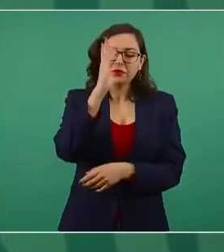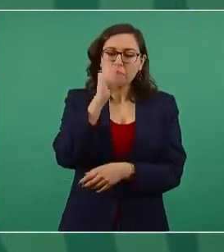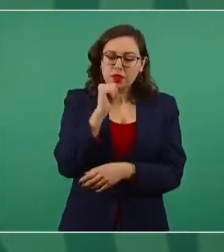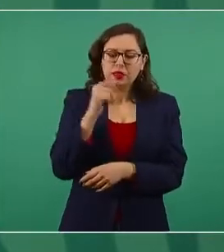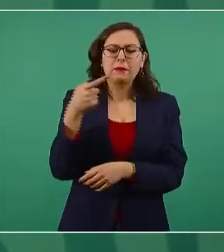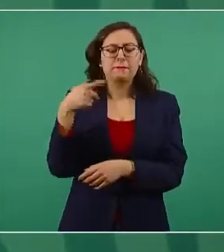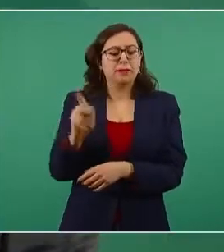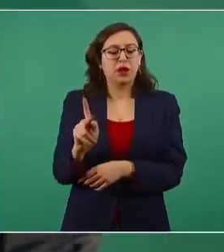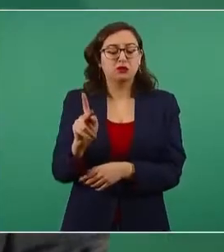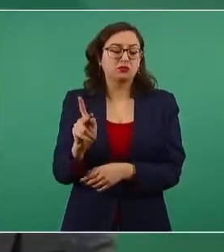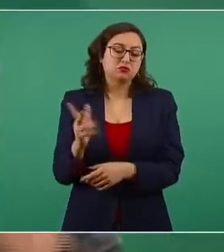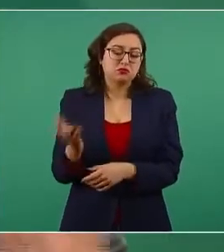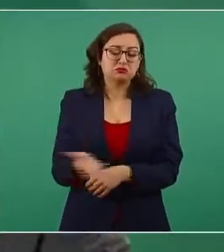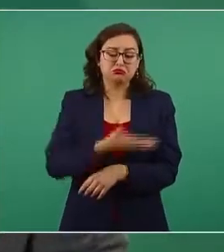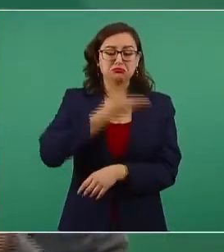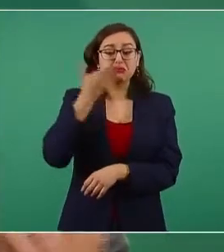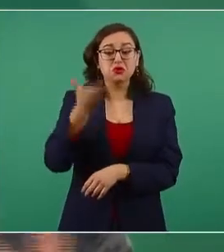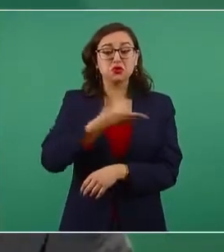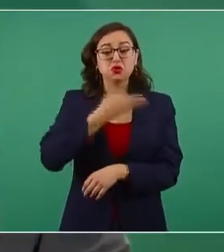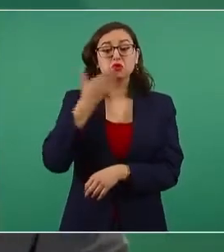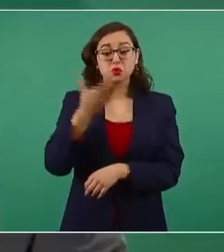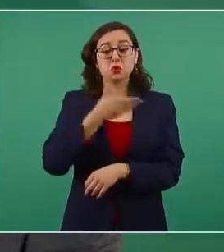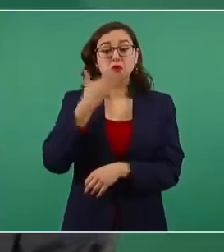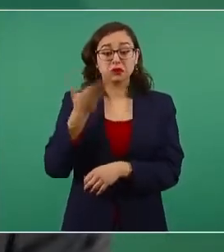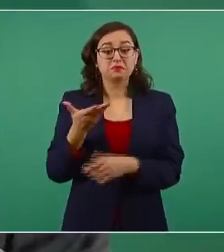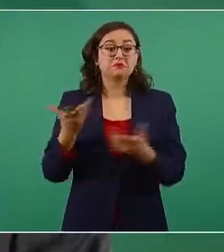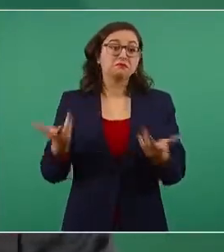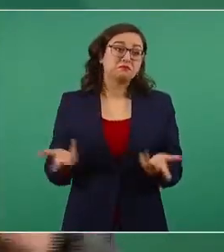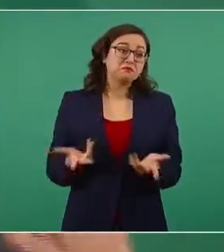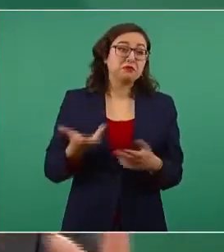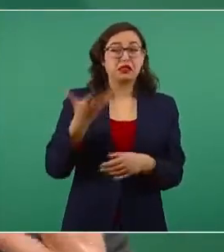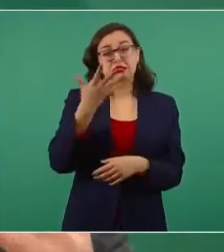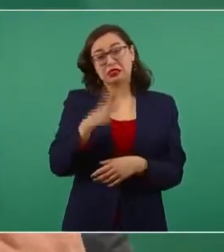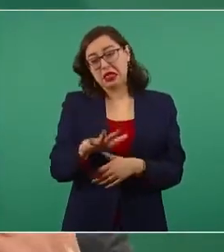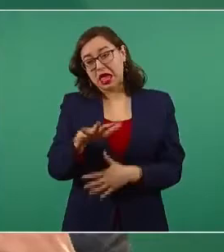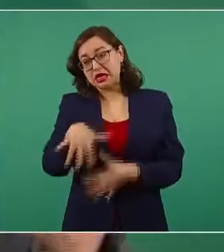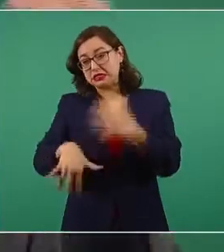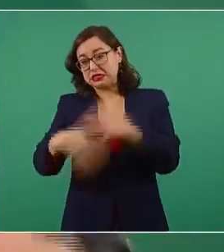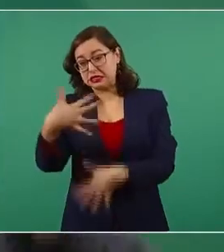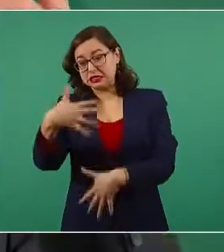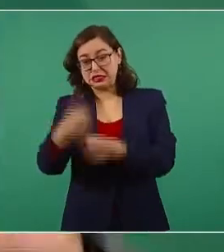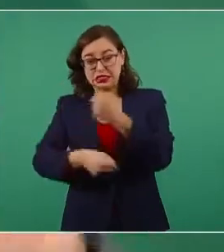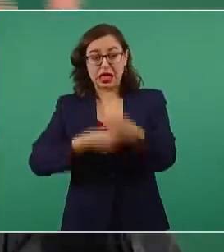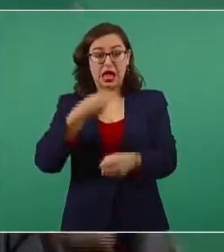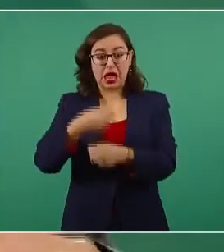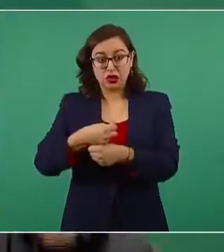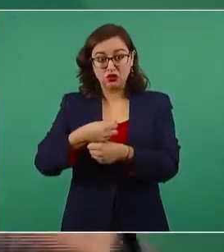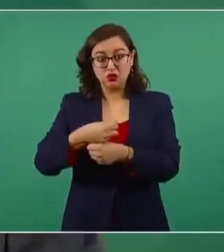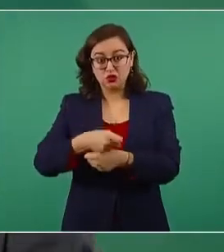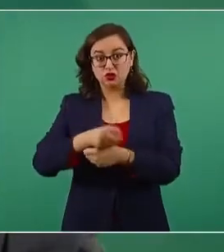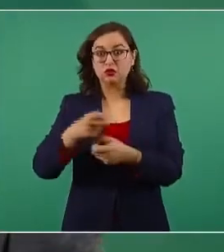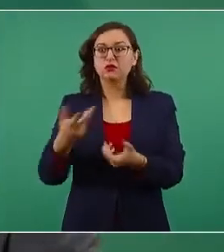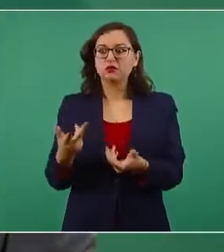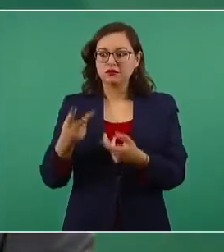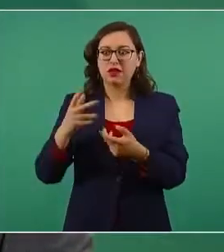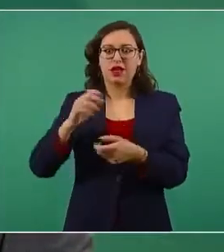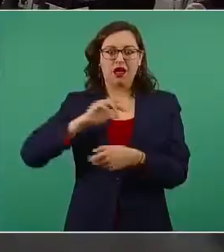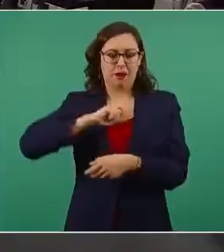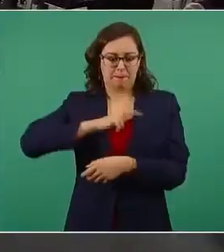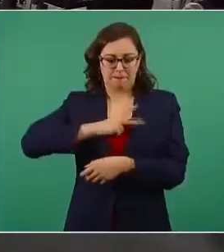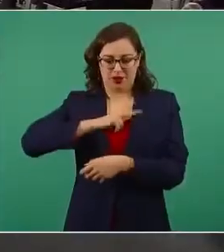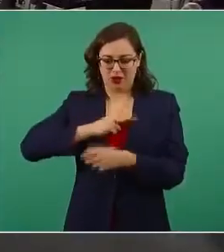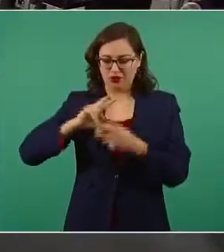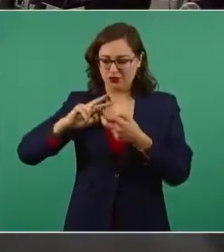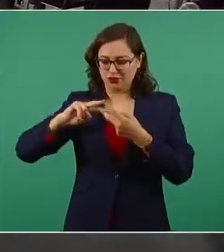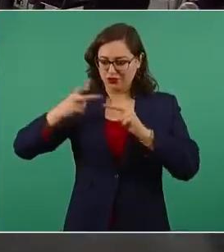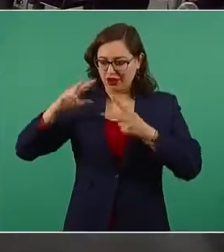se sabe que en general, con periodos o intervalos que van de 10 a 15 años, se presentan fenómenos pandémicos por